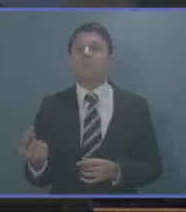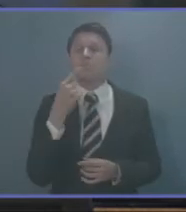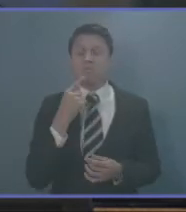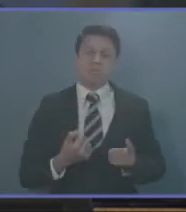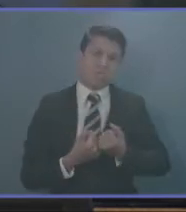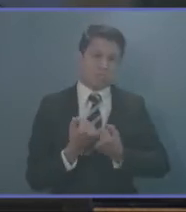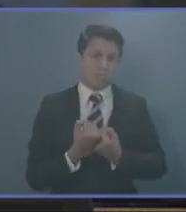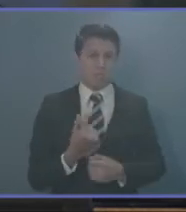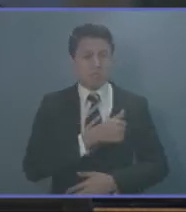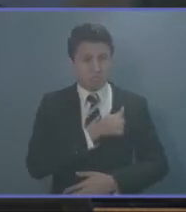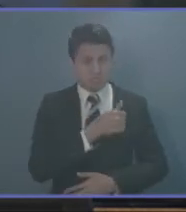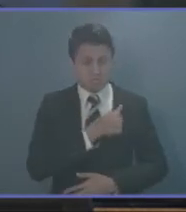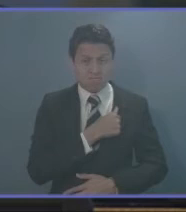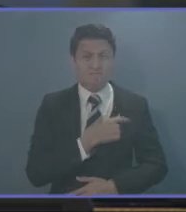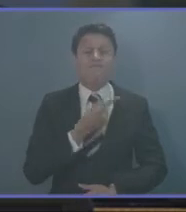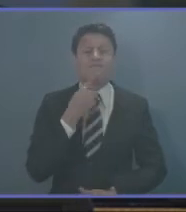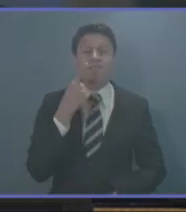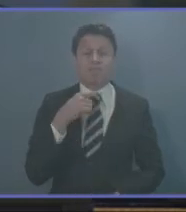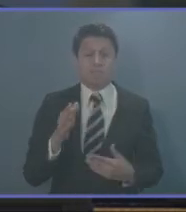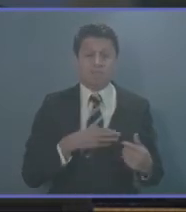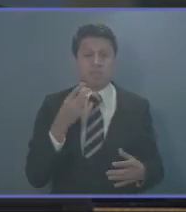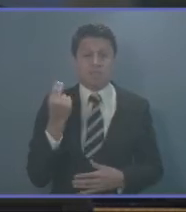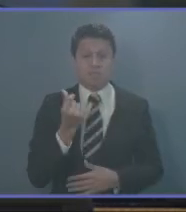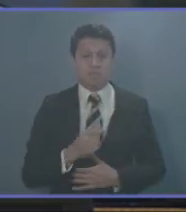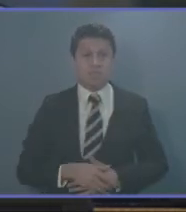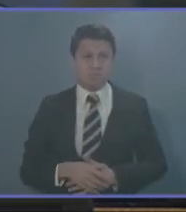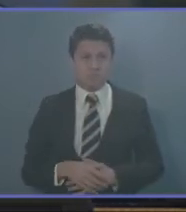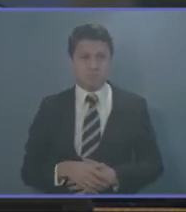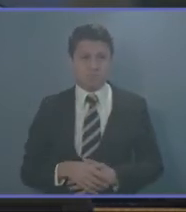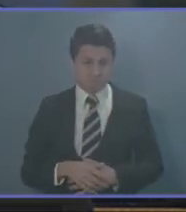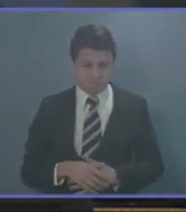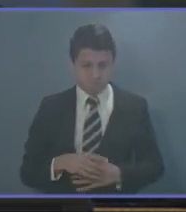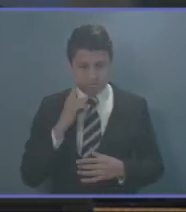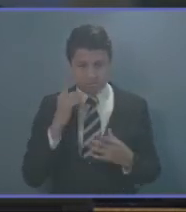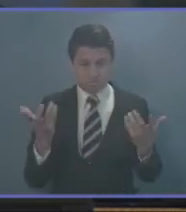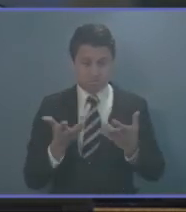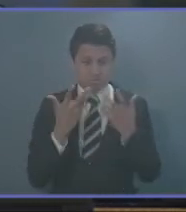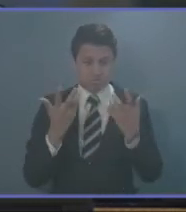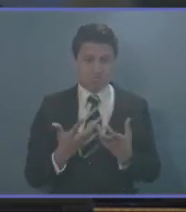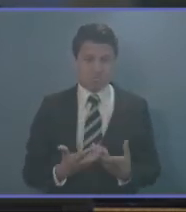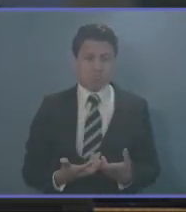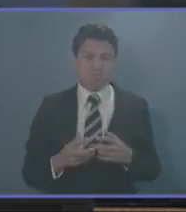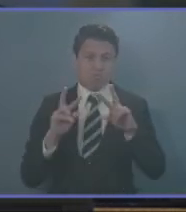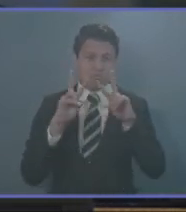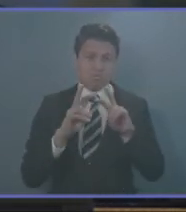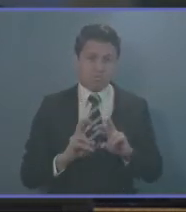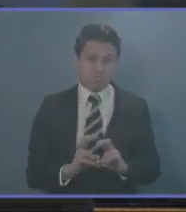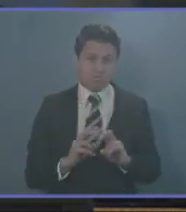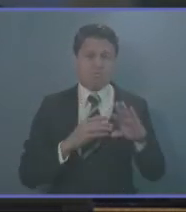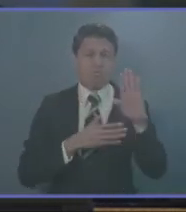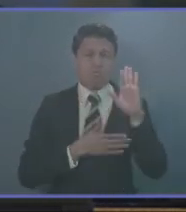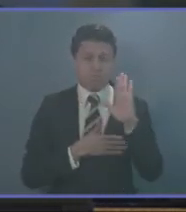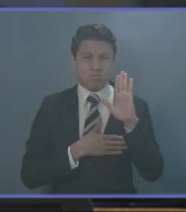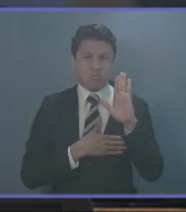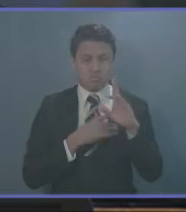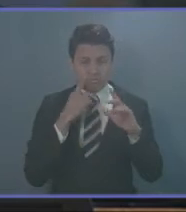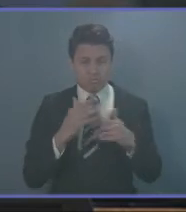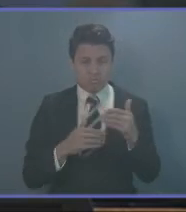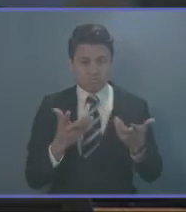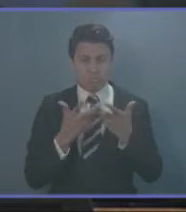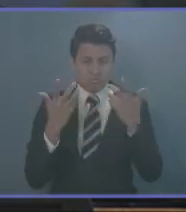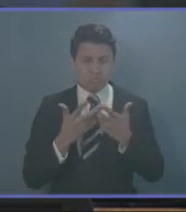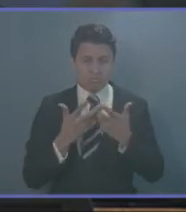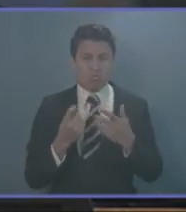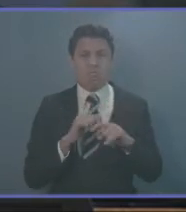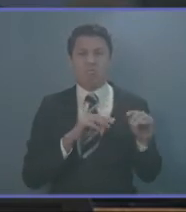contribuyentes o responsables están obligados a permitir y facilitar las inspecciones exámenes, comprobaciones e investigaciones y